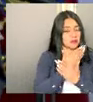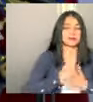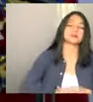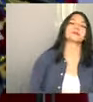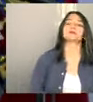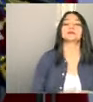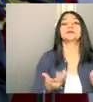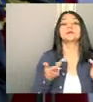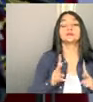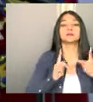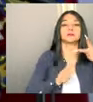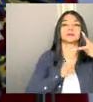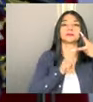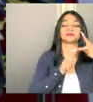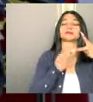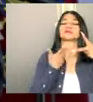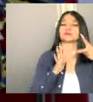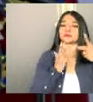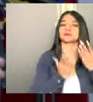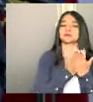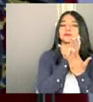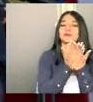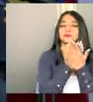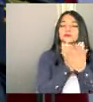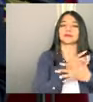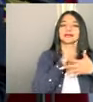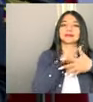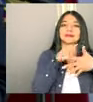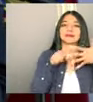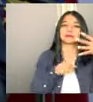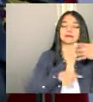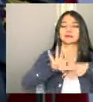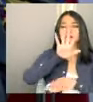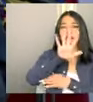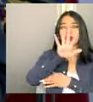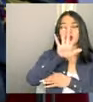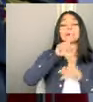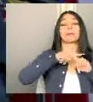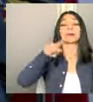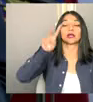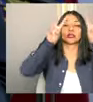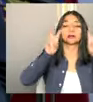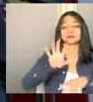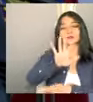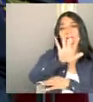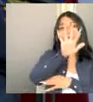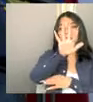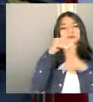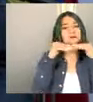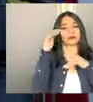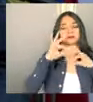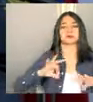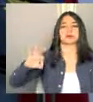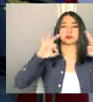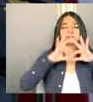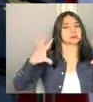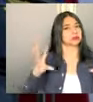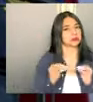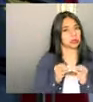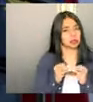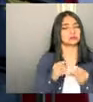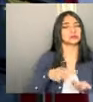nos hemos planteado al menos 5 ejes, vamos a tener muchas reuniones, pero de al menos 5 ejes son las que marcarán